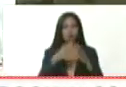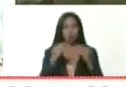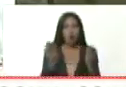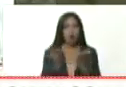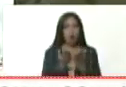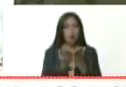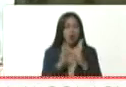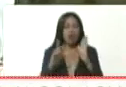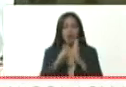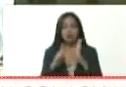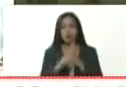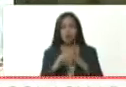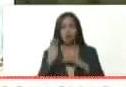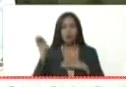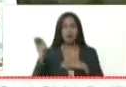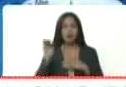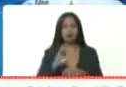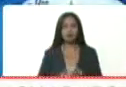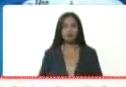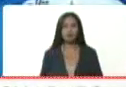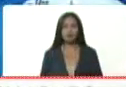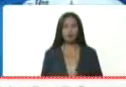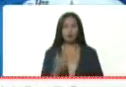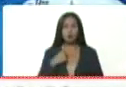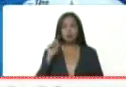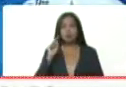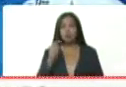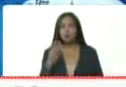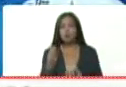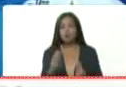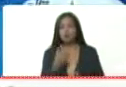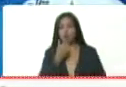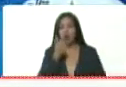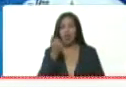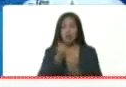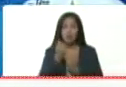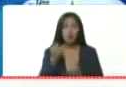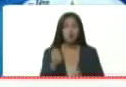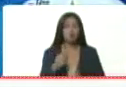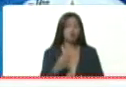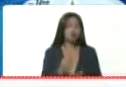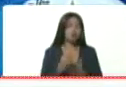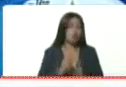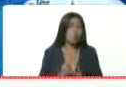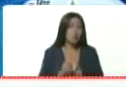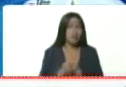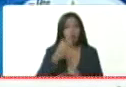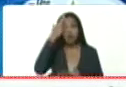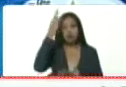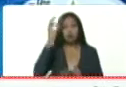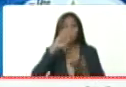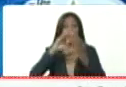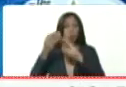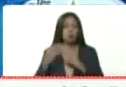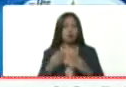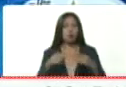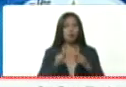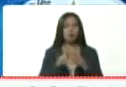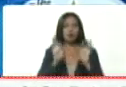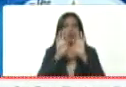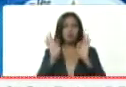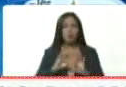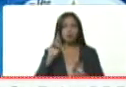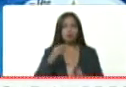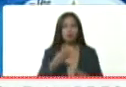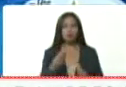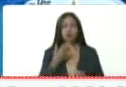liceo del país yo necesito mucho la ayuda mucho la ayuda de los consejos comunales necesito mucha